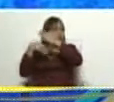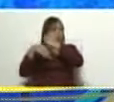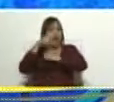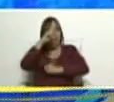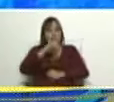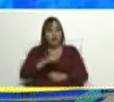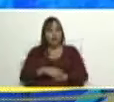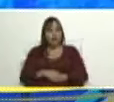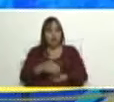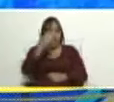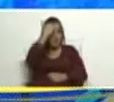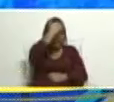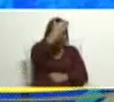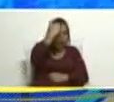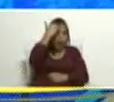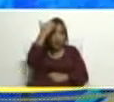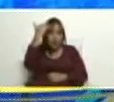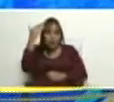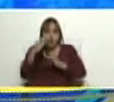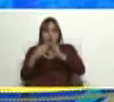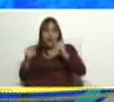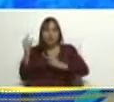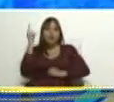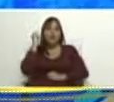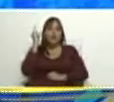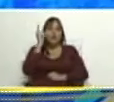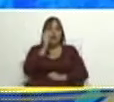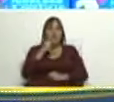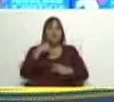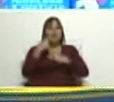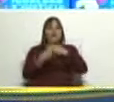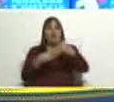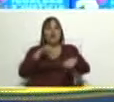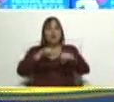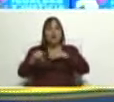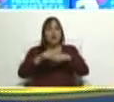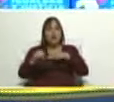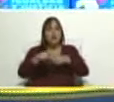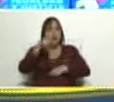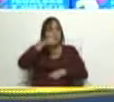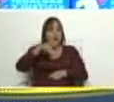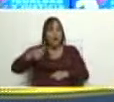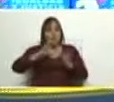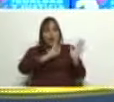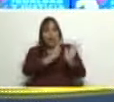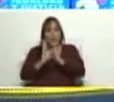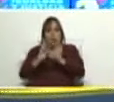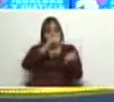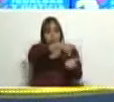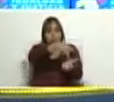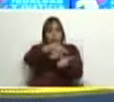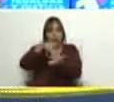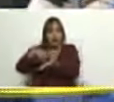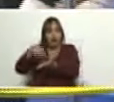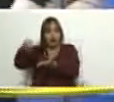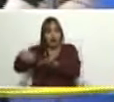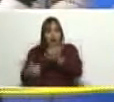mis saludos a todos los compañeros, voceros y voceras de los movimientos populares presentes aquí, que me